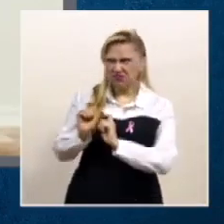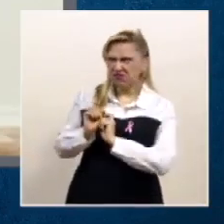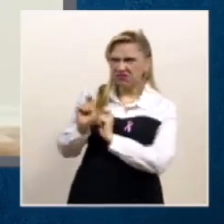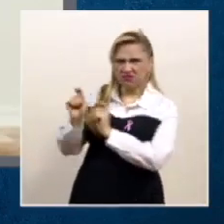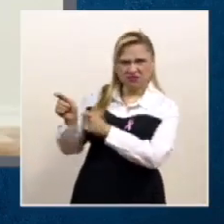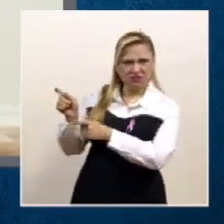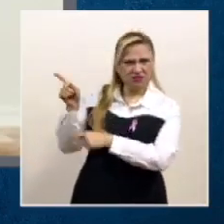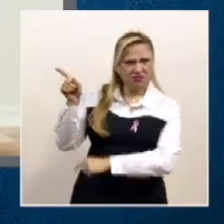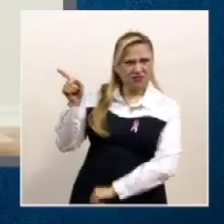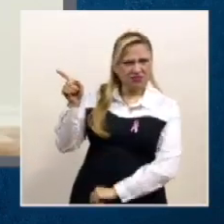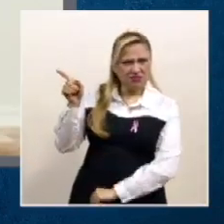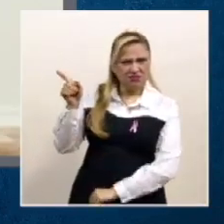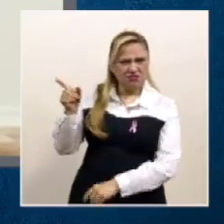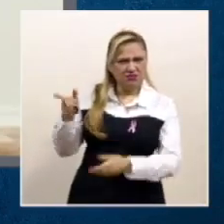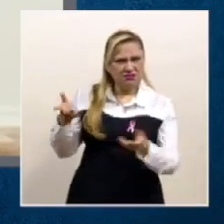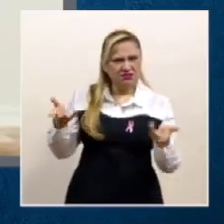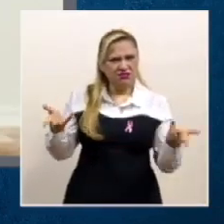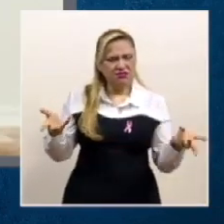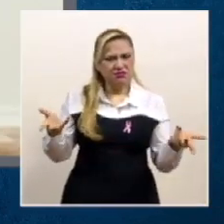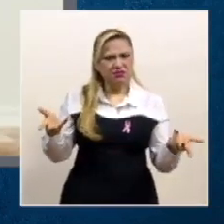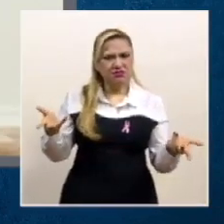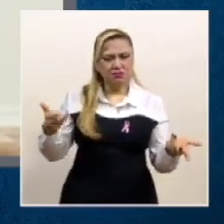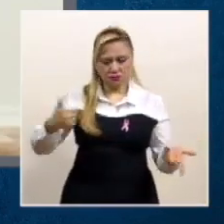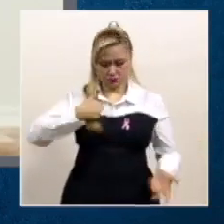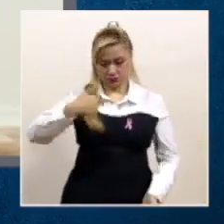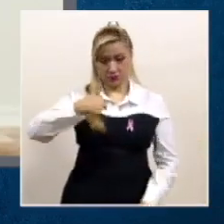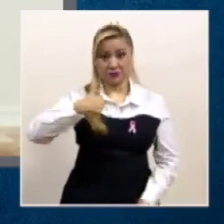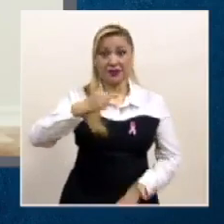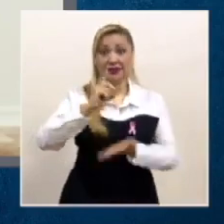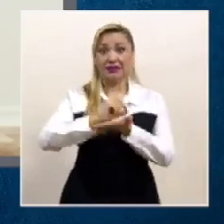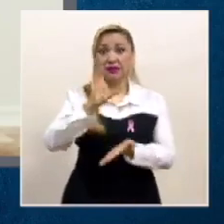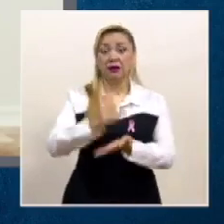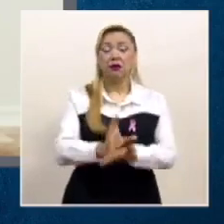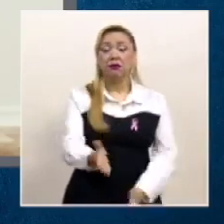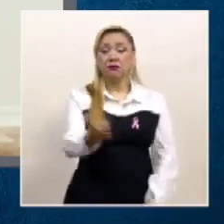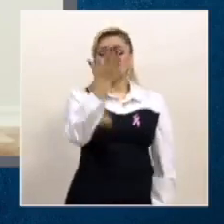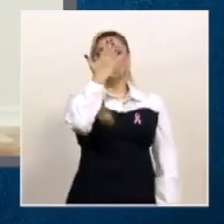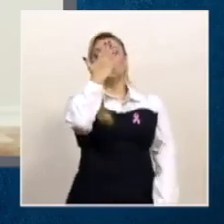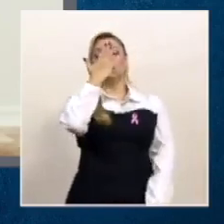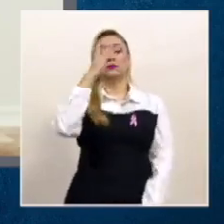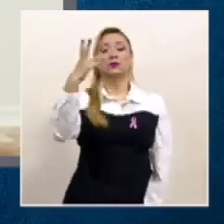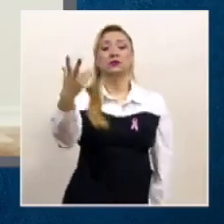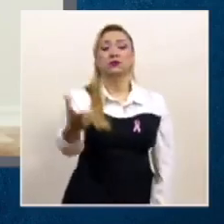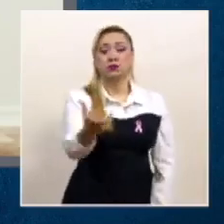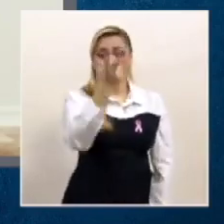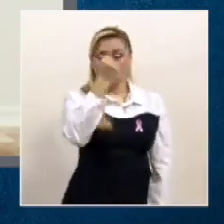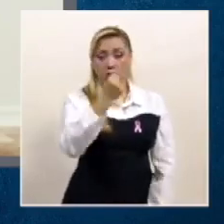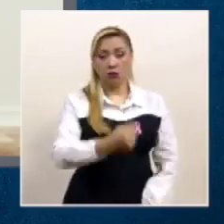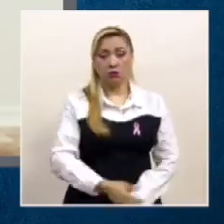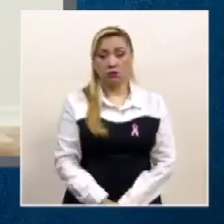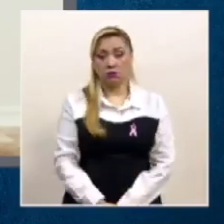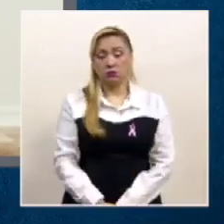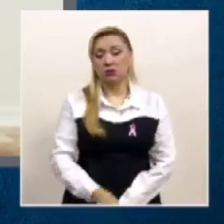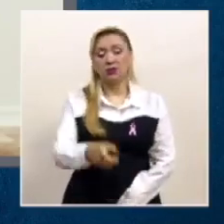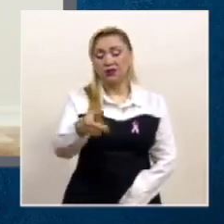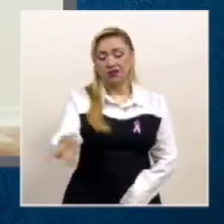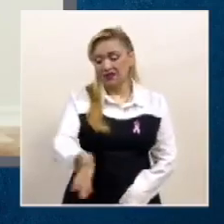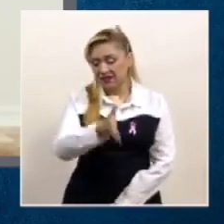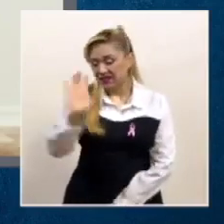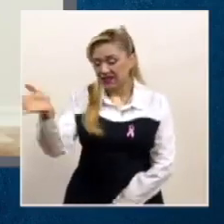y entonces se les impide a las personas con discapacidad participar y decir qué es lo